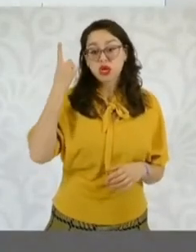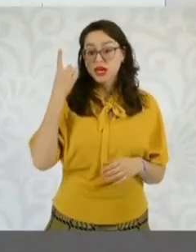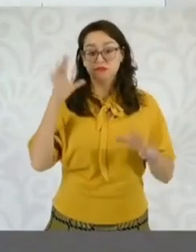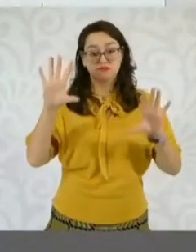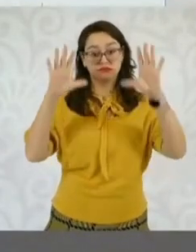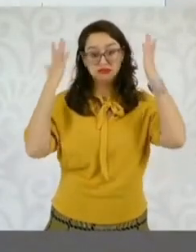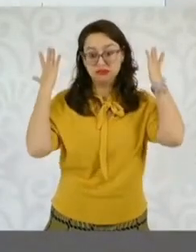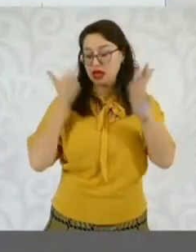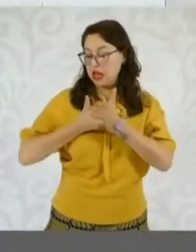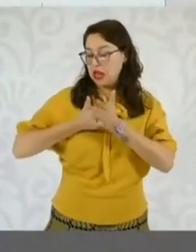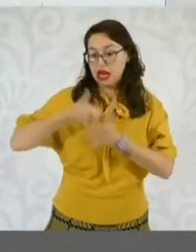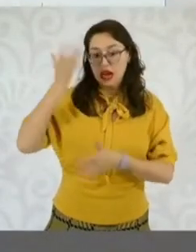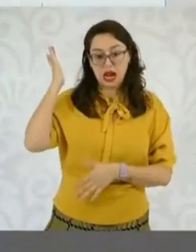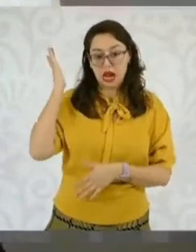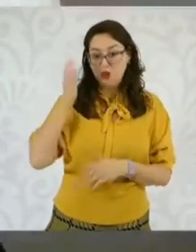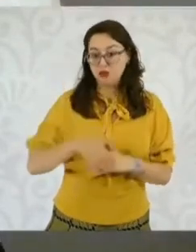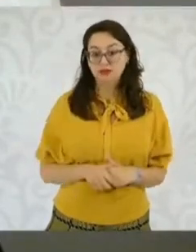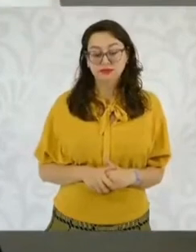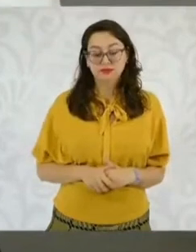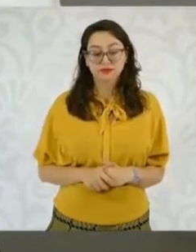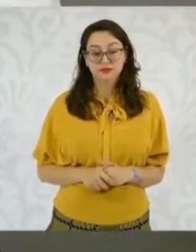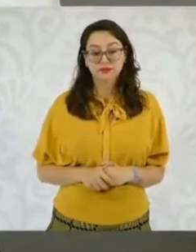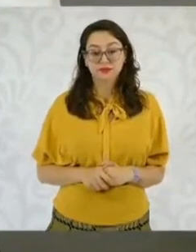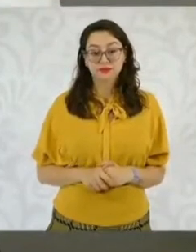para el otro. La que sigue, por favor.